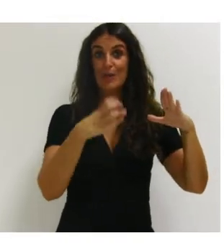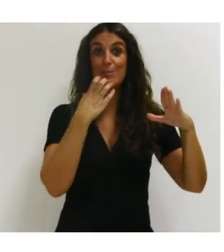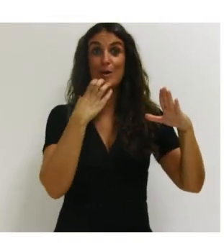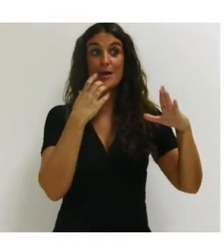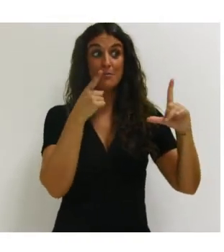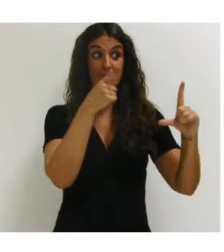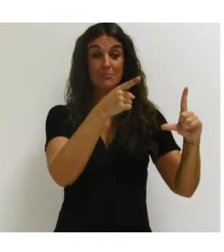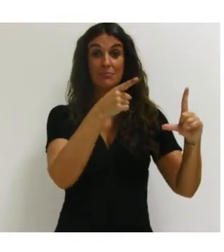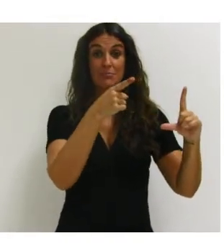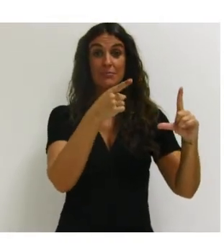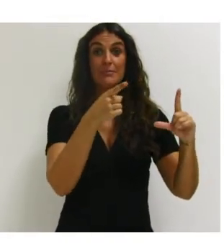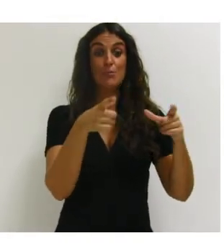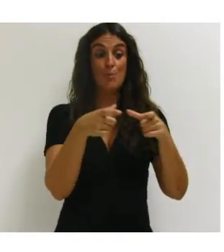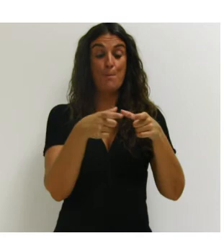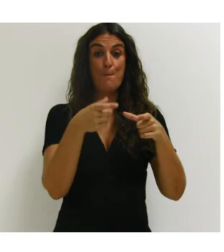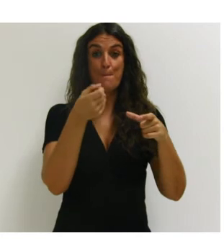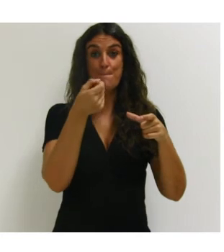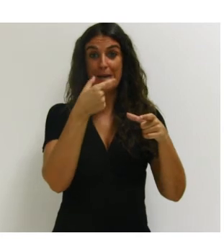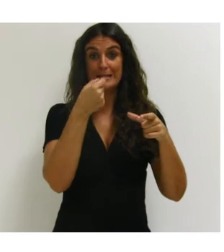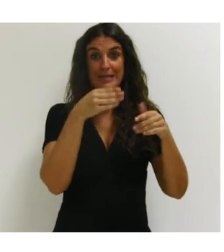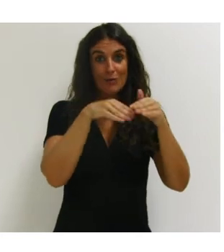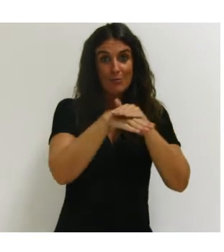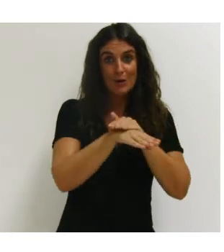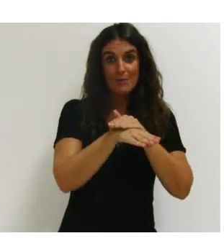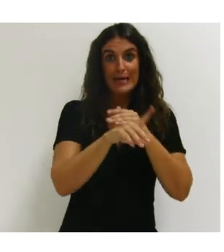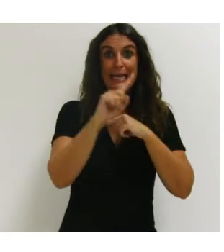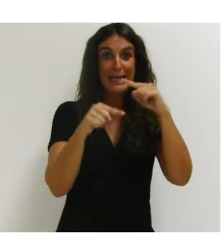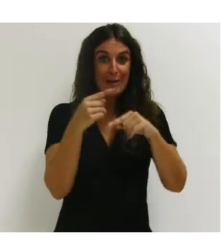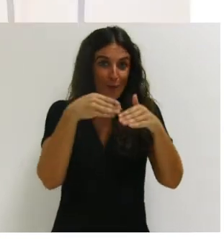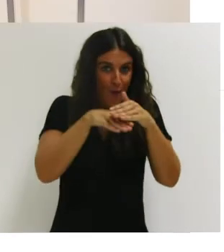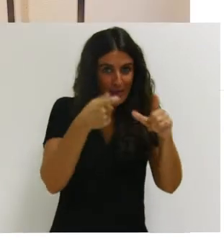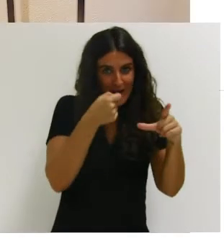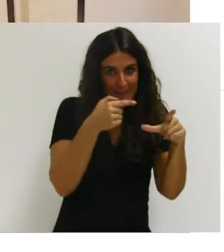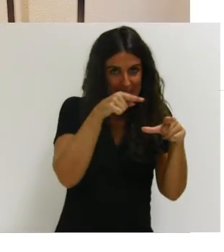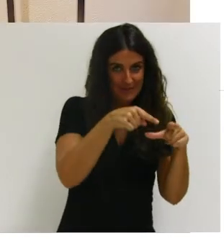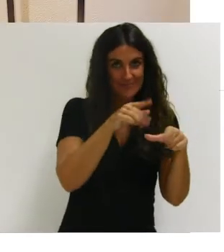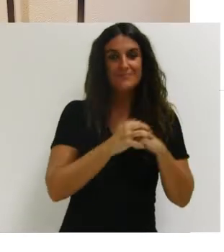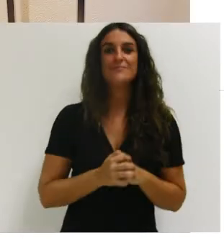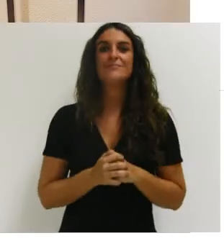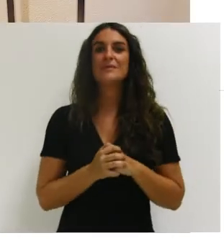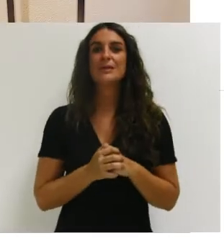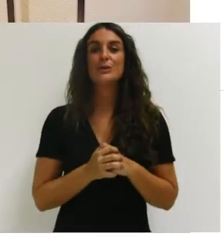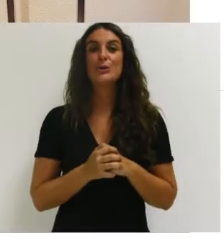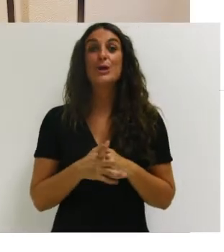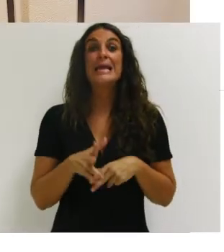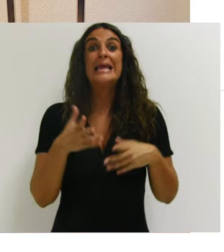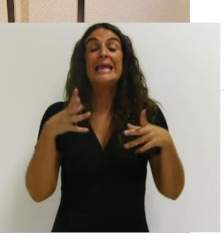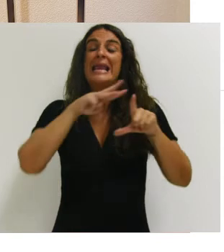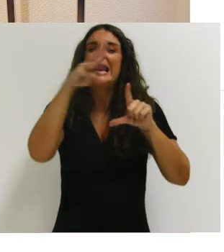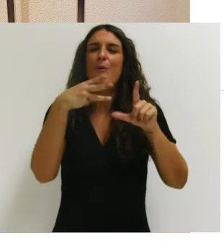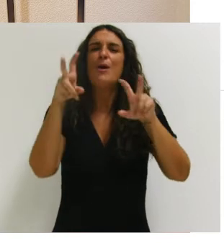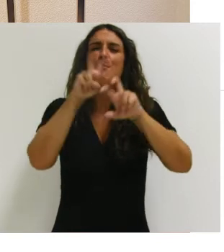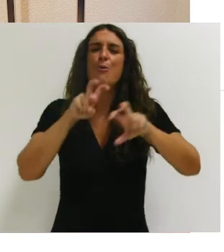archivo para imprimir un pastillero y así guardar tus pastillas. ¿Cómo buscar en la página